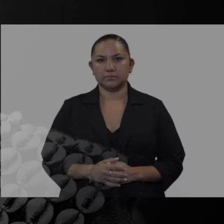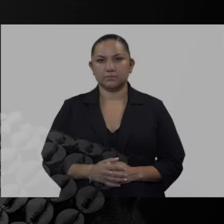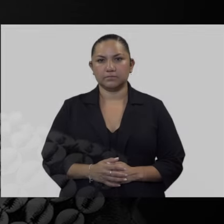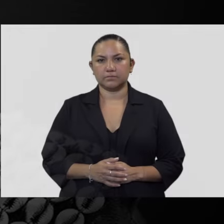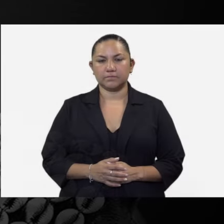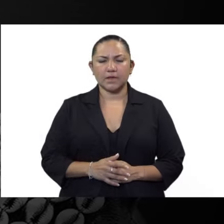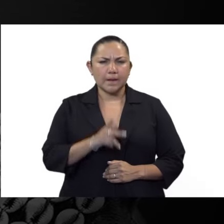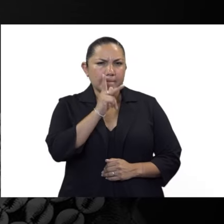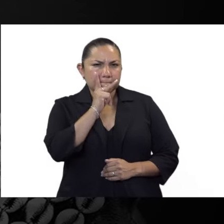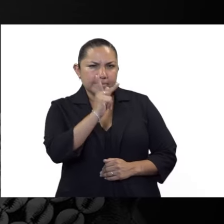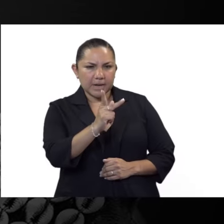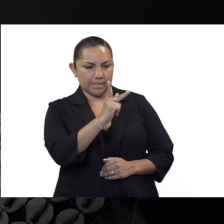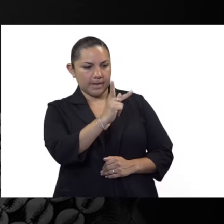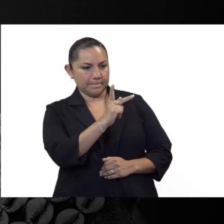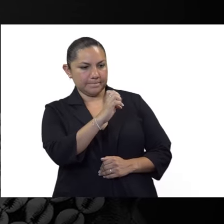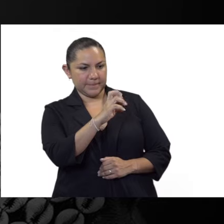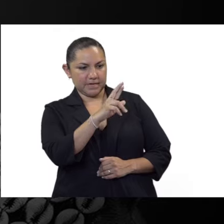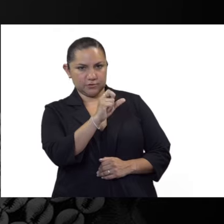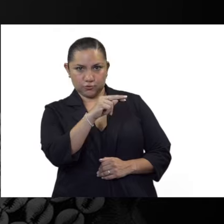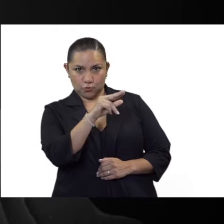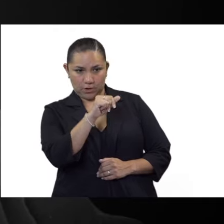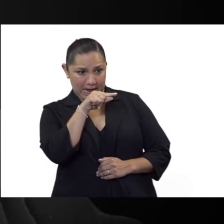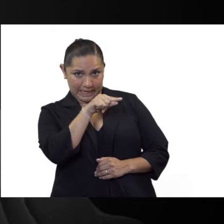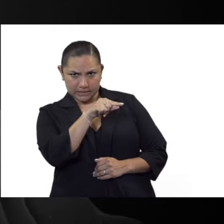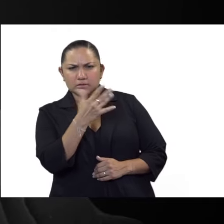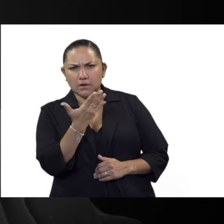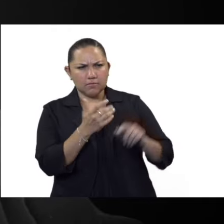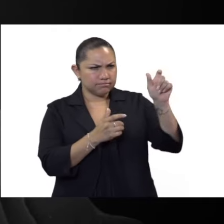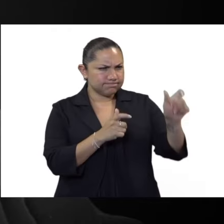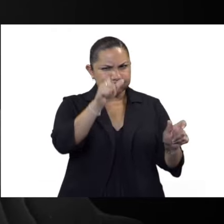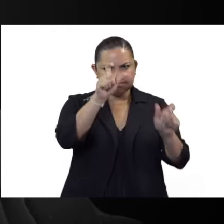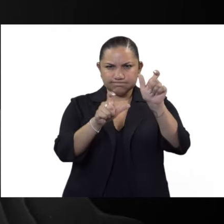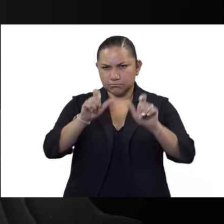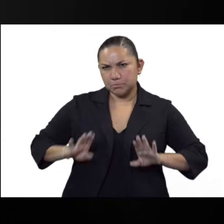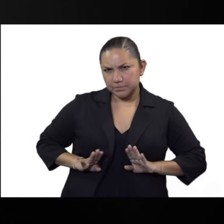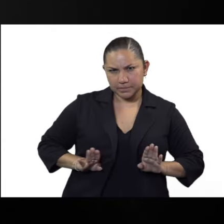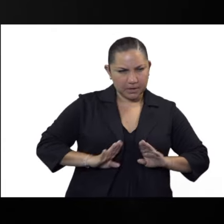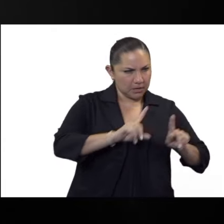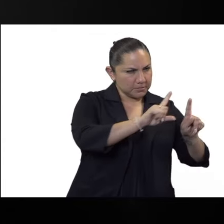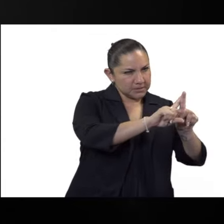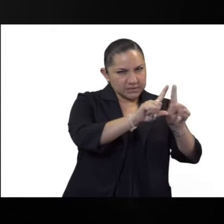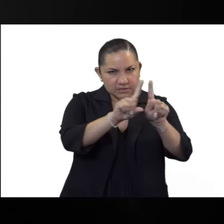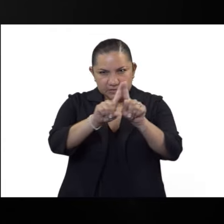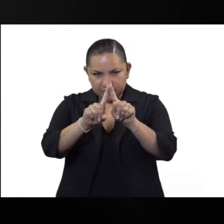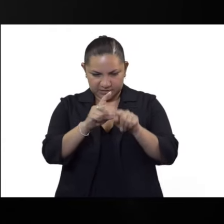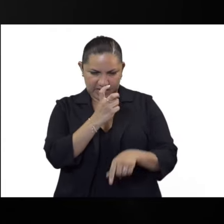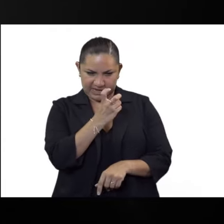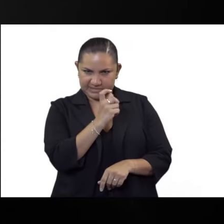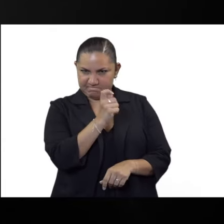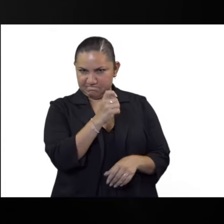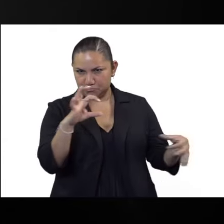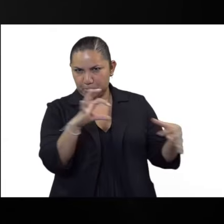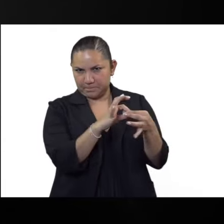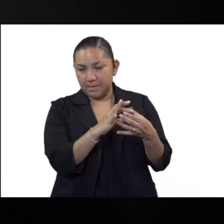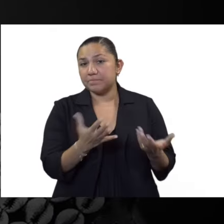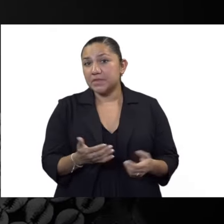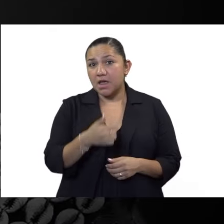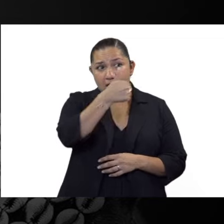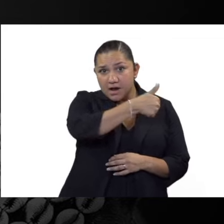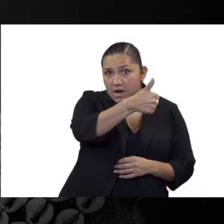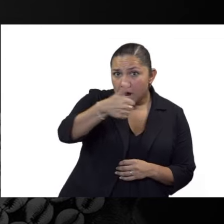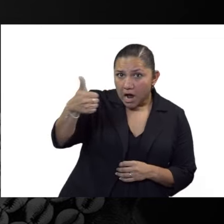persona la palabra persona expresa la singularidad de cada individuo de nuestra especie cada persona es valiosa en